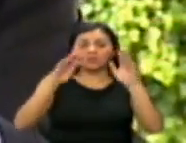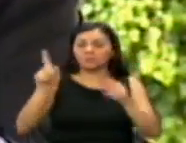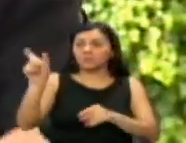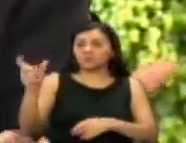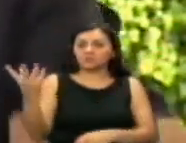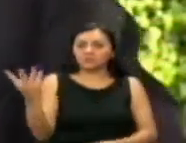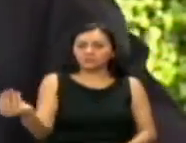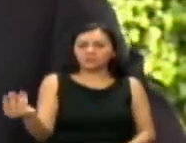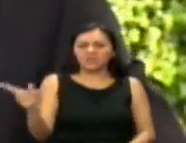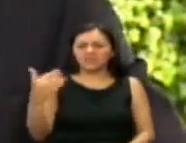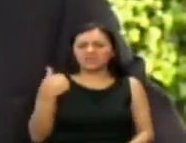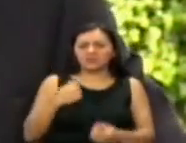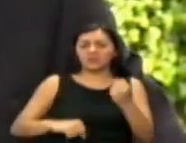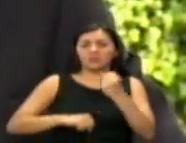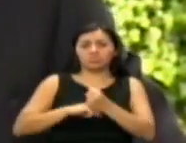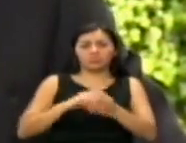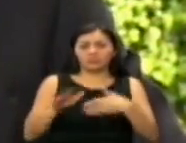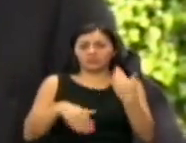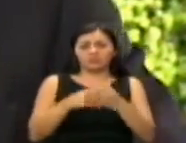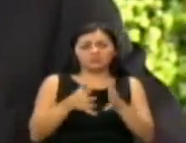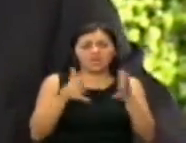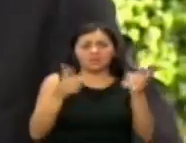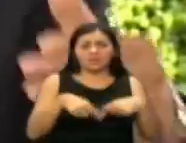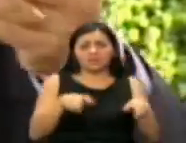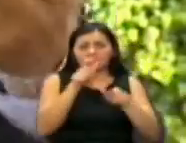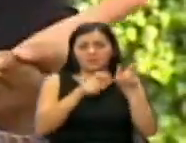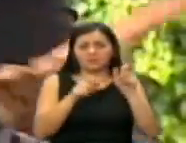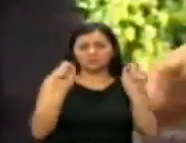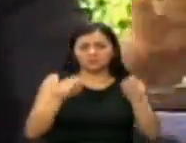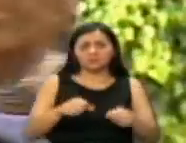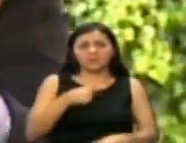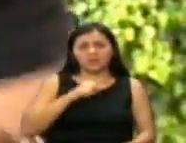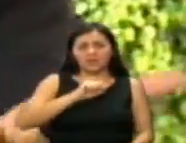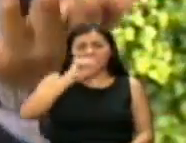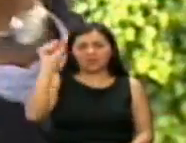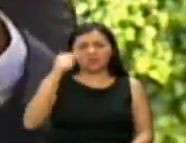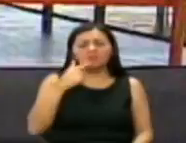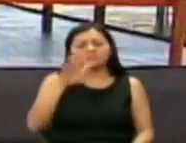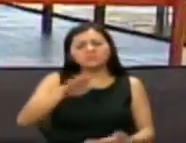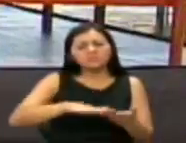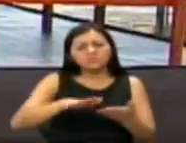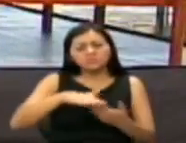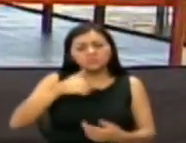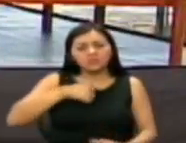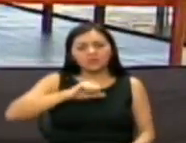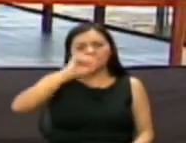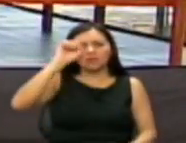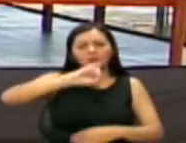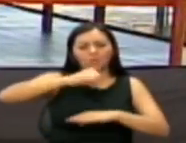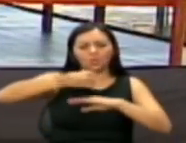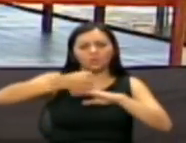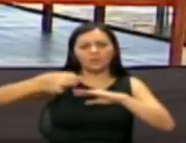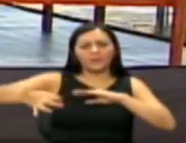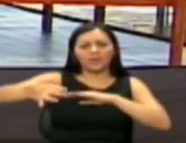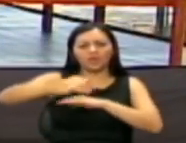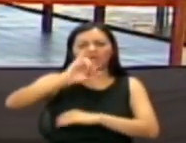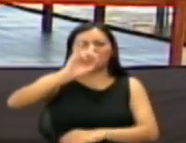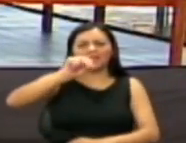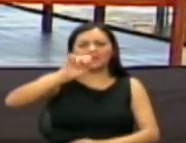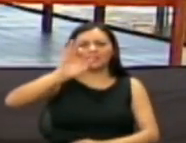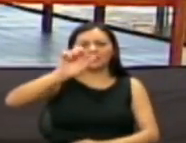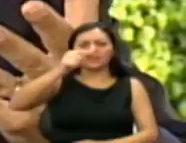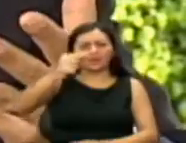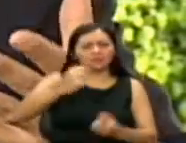gente porque tenemos el apoyo de la población. Ganamos. ¿Cómo usted puede explicarse que ganemos la junta parroquial en INTAC? La